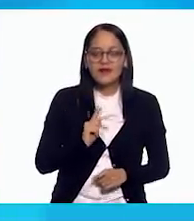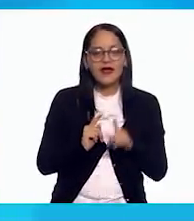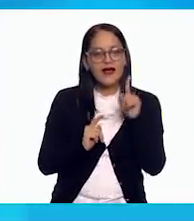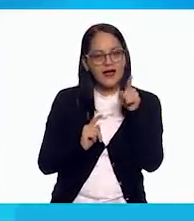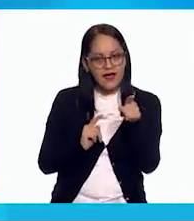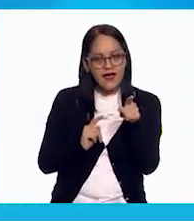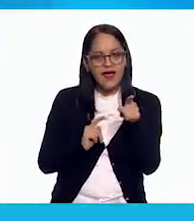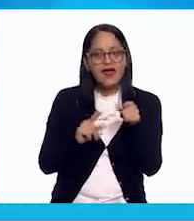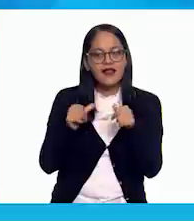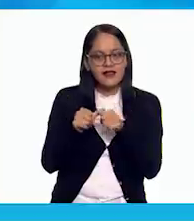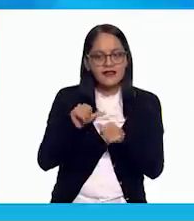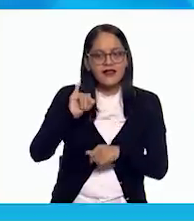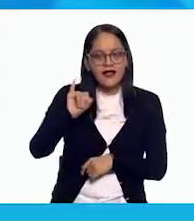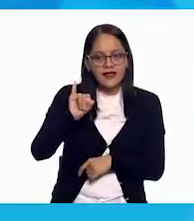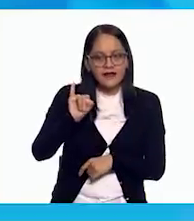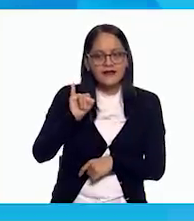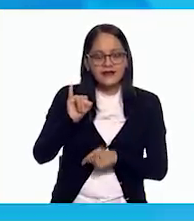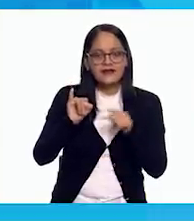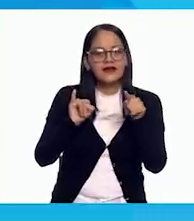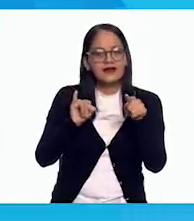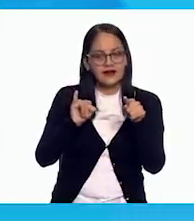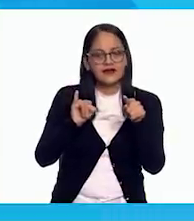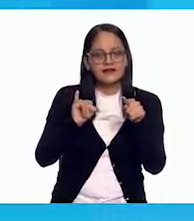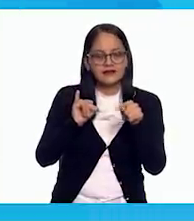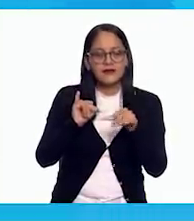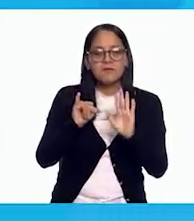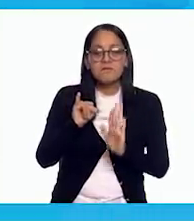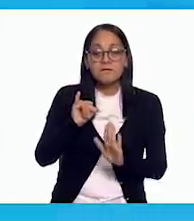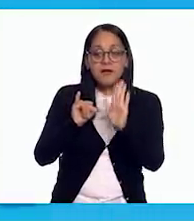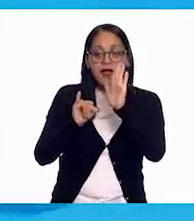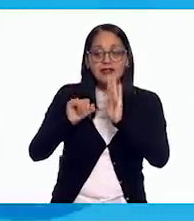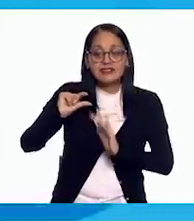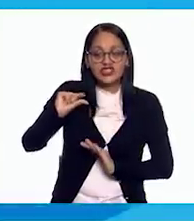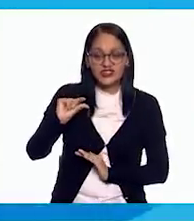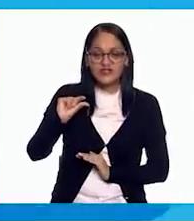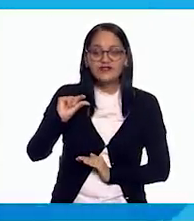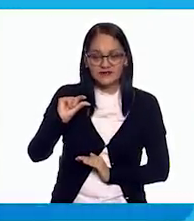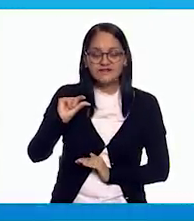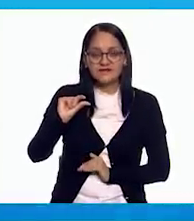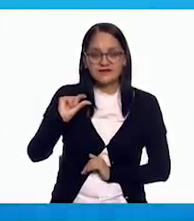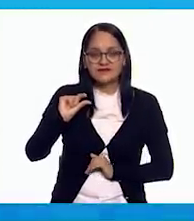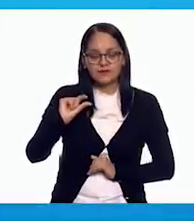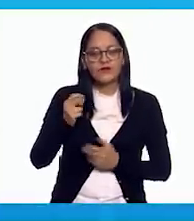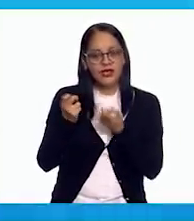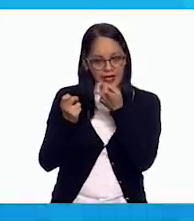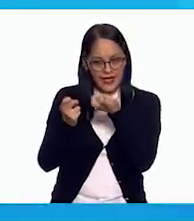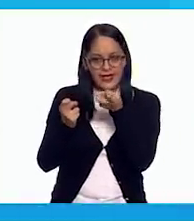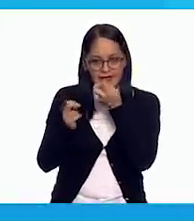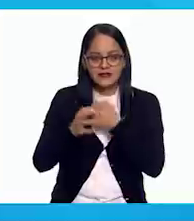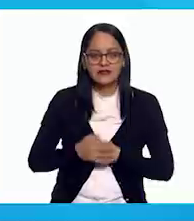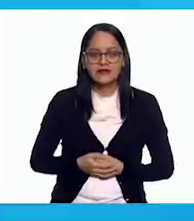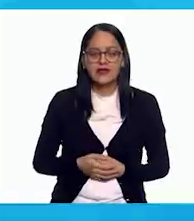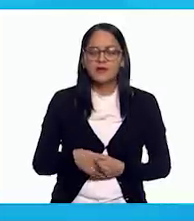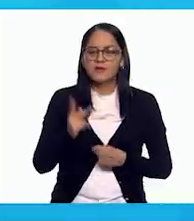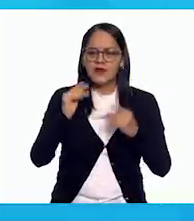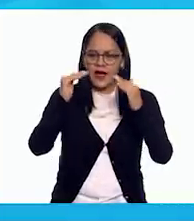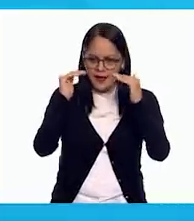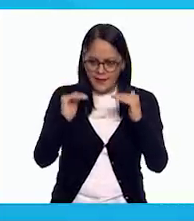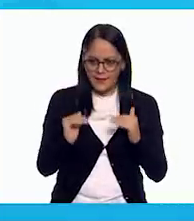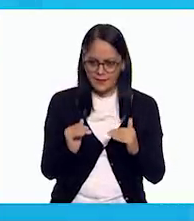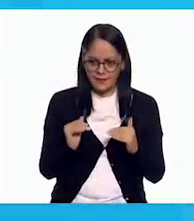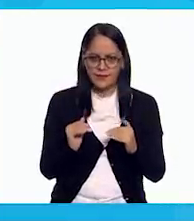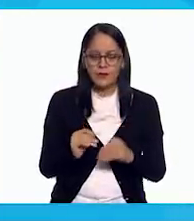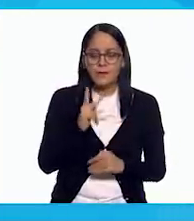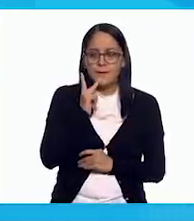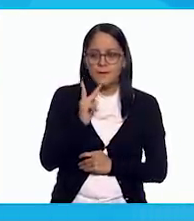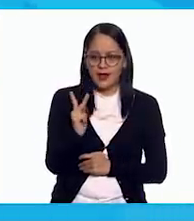I, la I latina, parece minúscula allí. es minúscula. Pero abajo, la